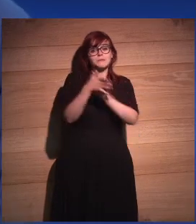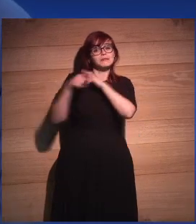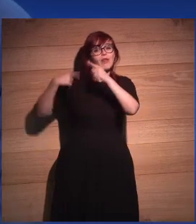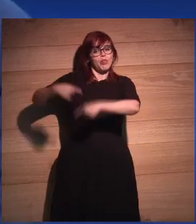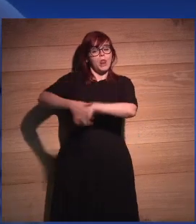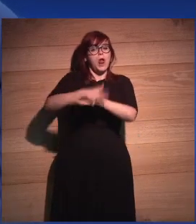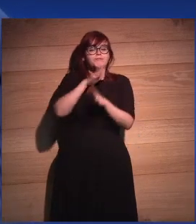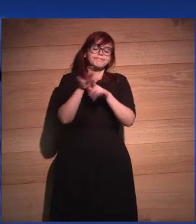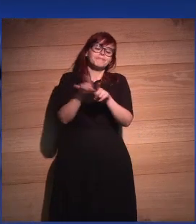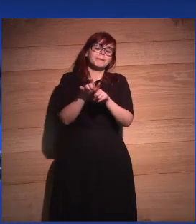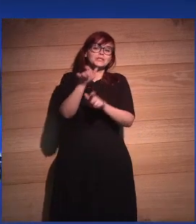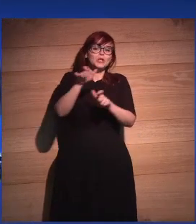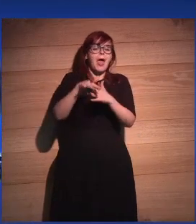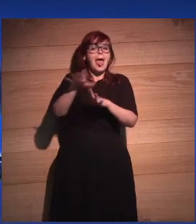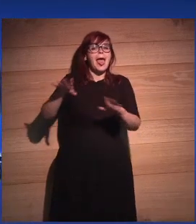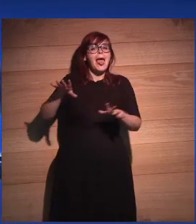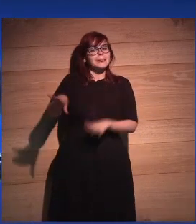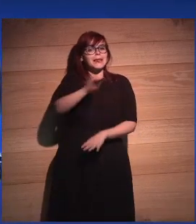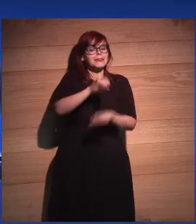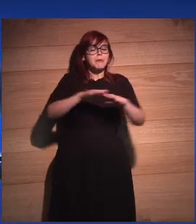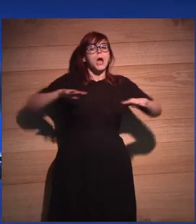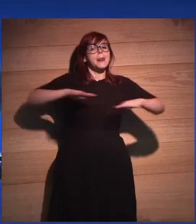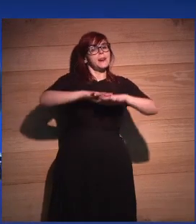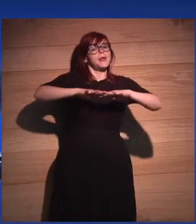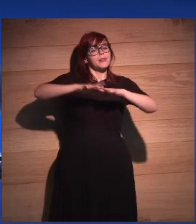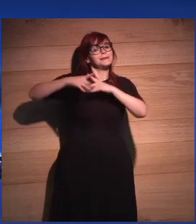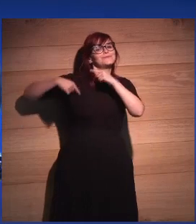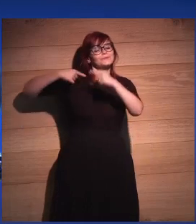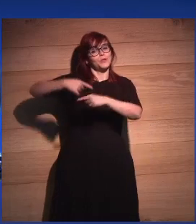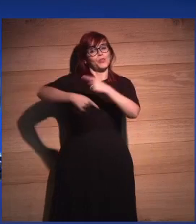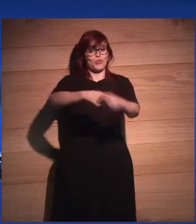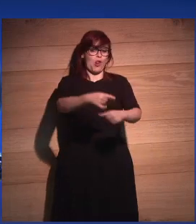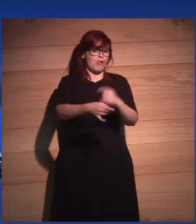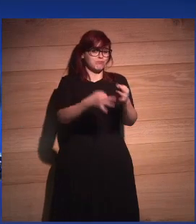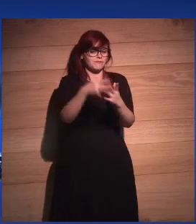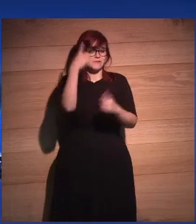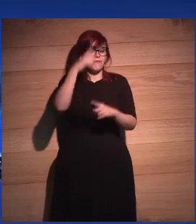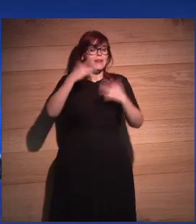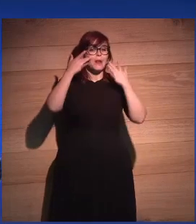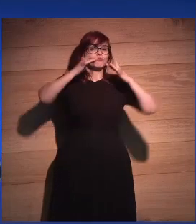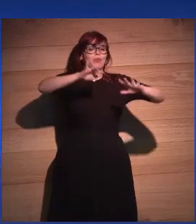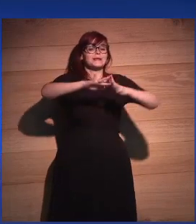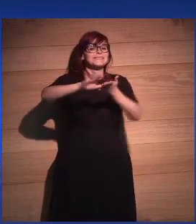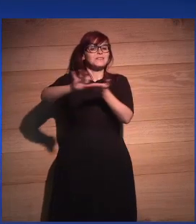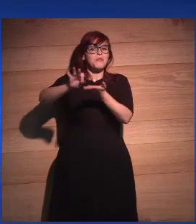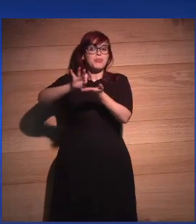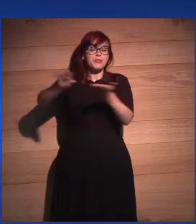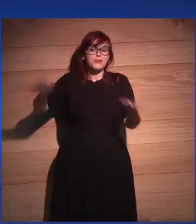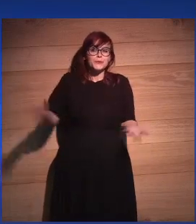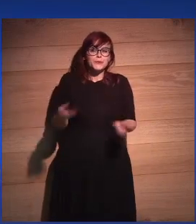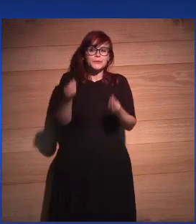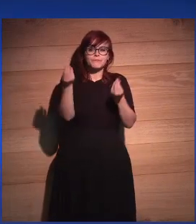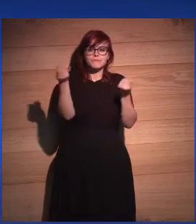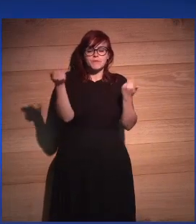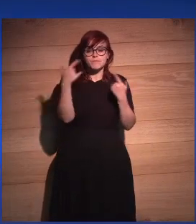tradicionalmente es más entendible o se ha hecho más entendible dentro del mundo en el que operamos. Y lo otro, la neutralidad de servicios es, digamos,